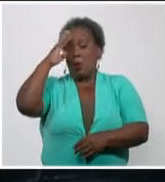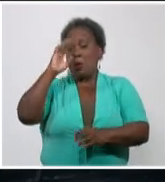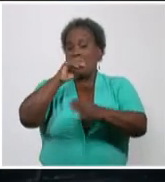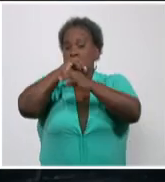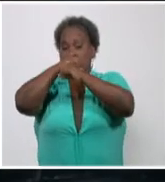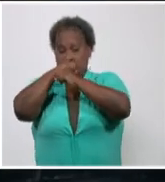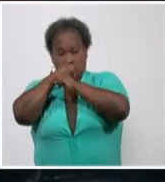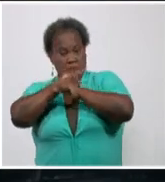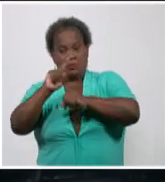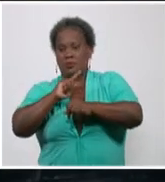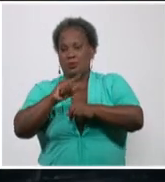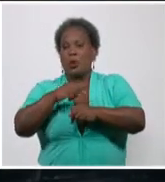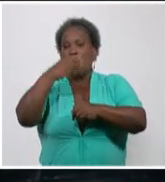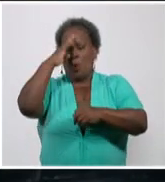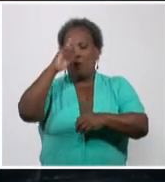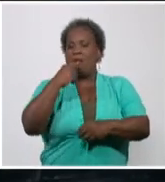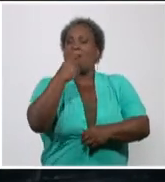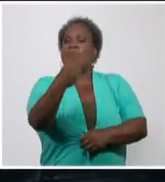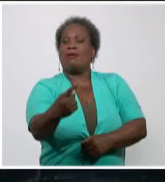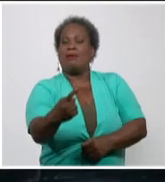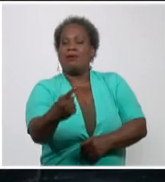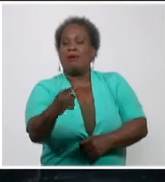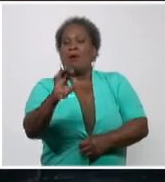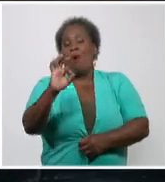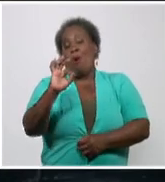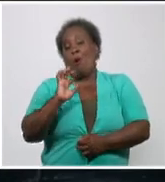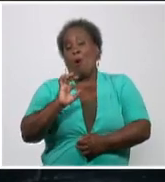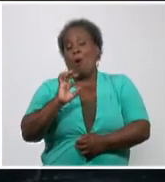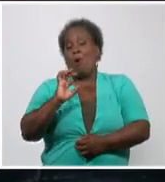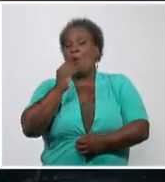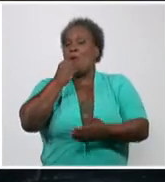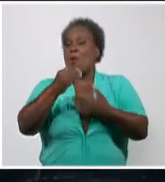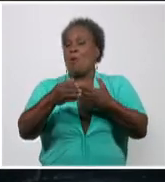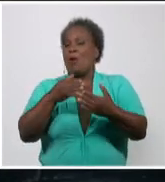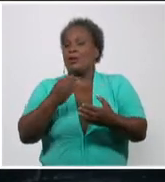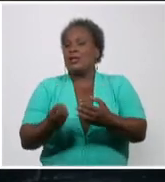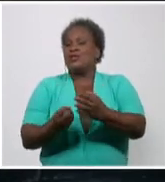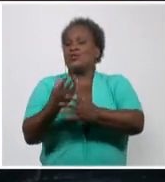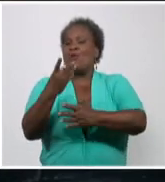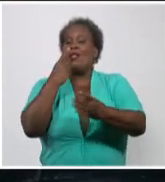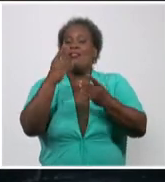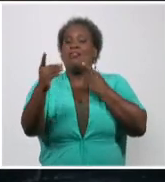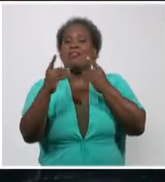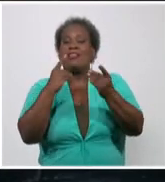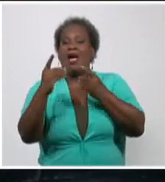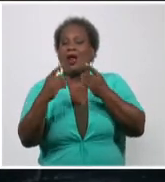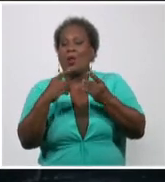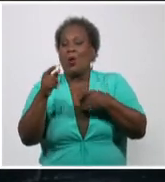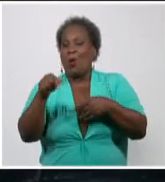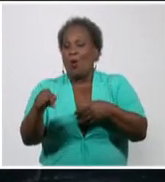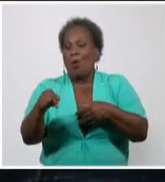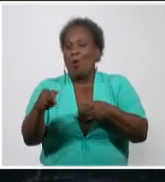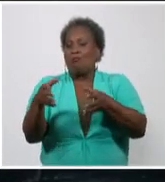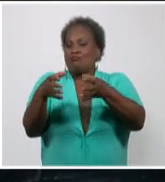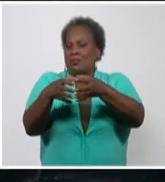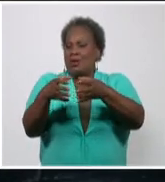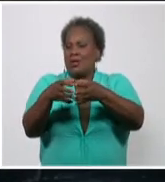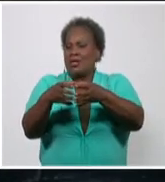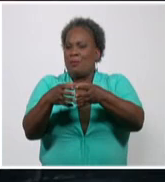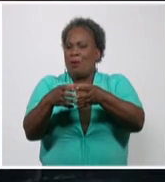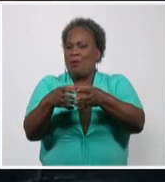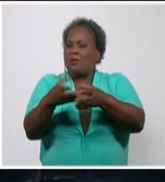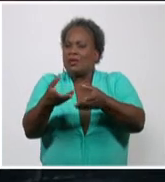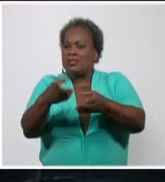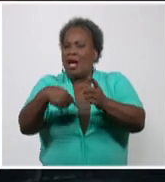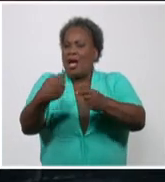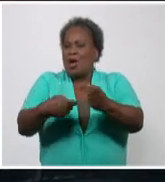esa cercanía ideológica, hasta para aplacar cualquier resurgir de diálogo con la insurgencia. Algo así como recordar de vez en vez que